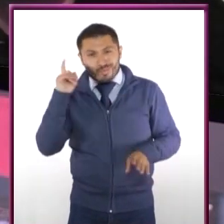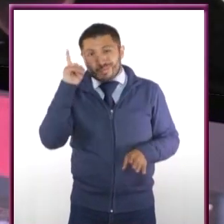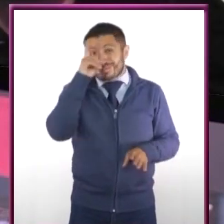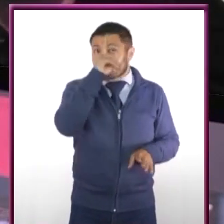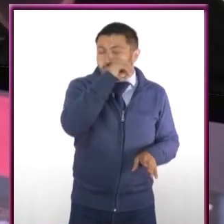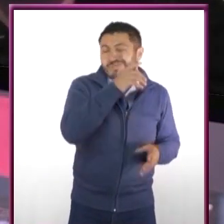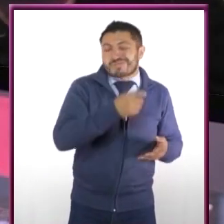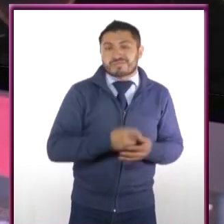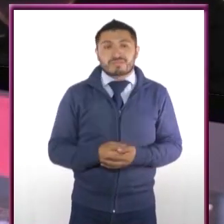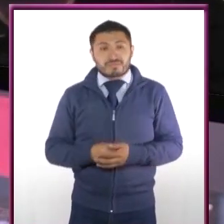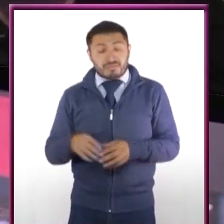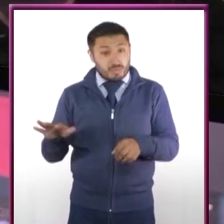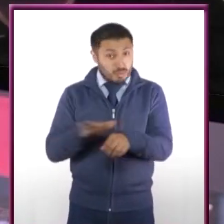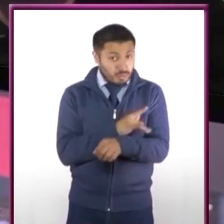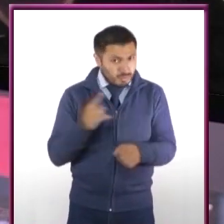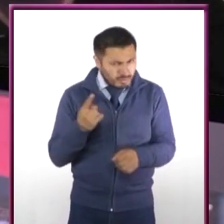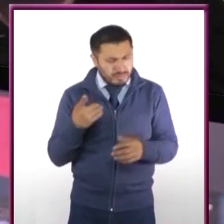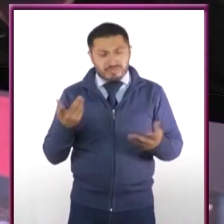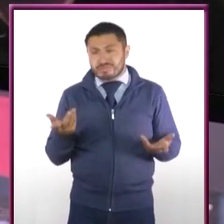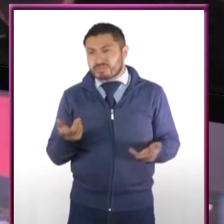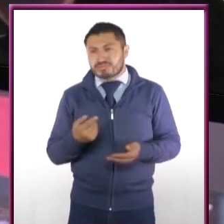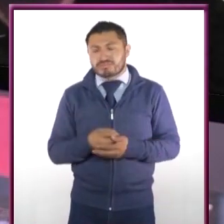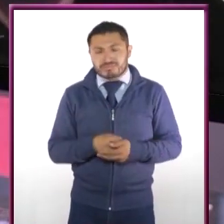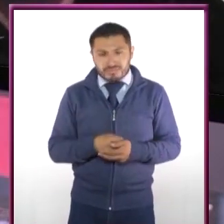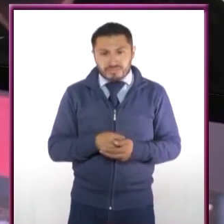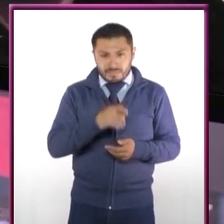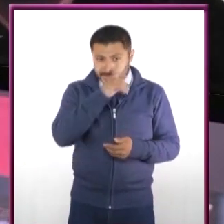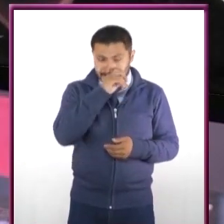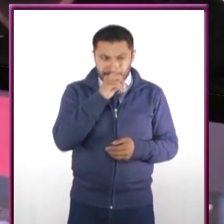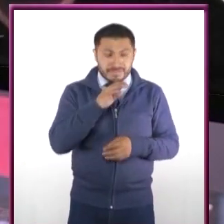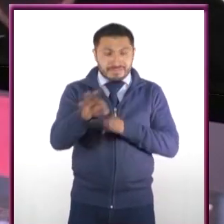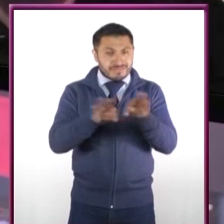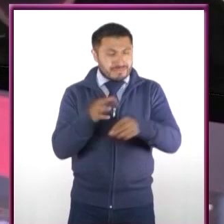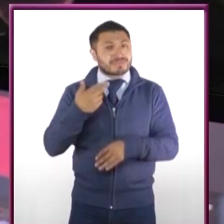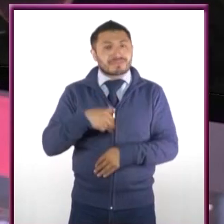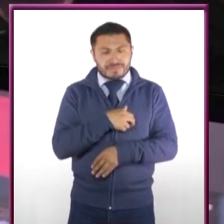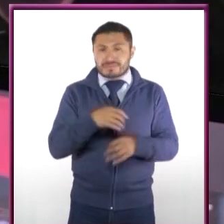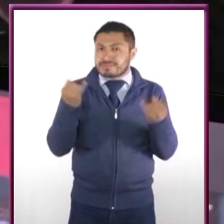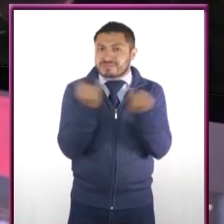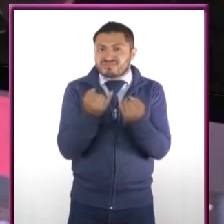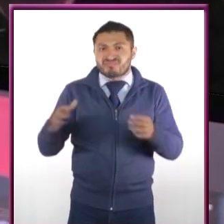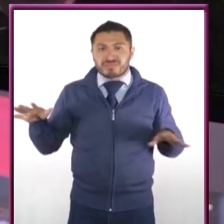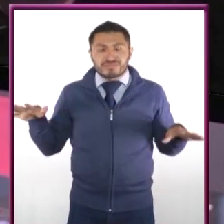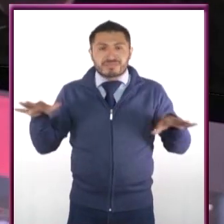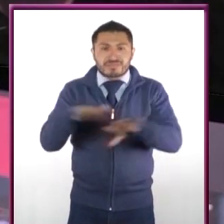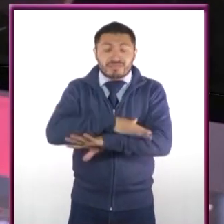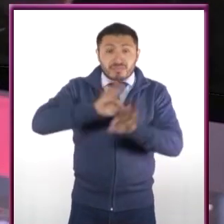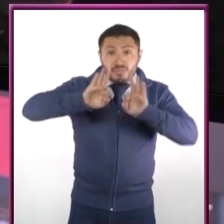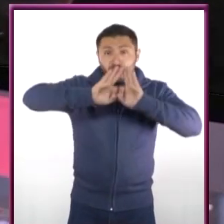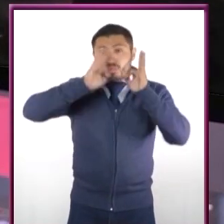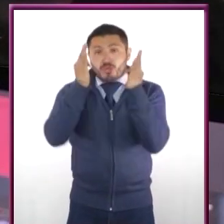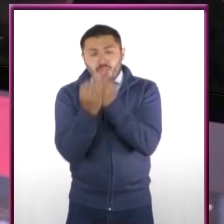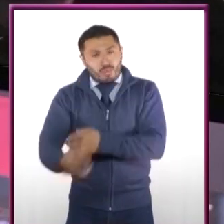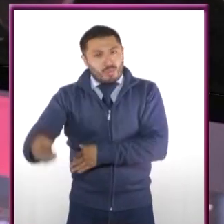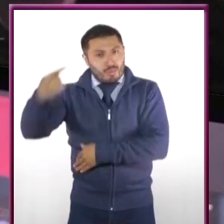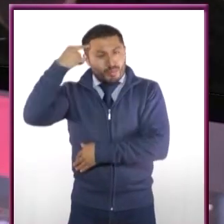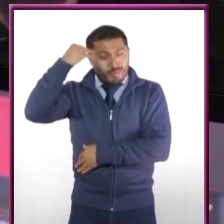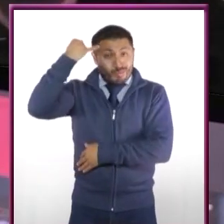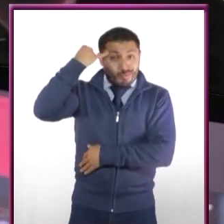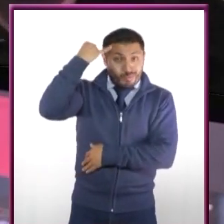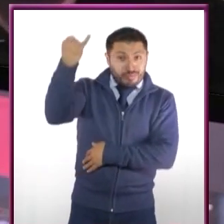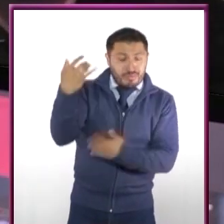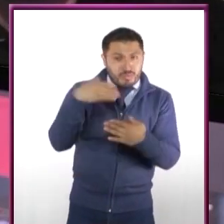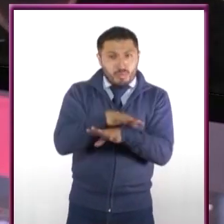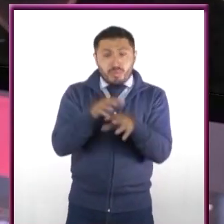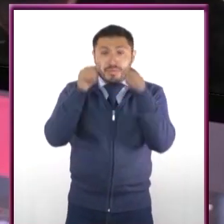poquito de trabajo, ya que parte de nuestra labor también es cambiar la ideología que se tiene con